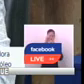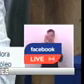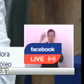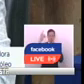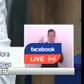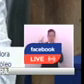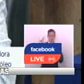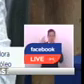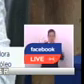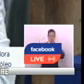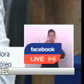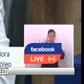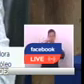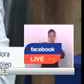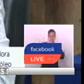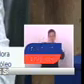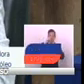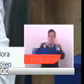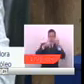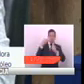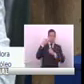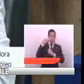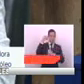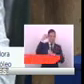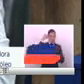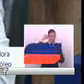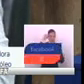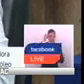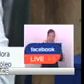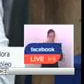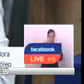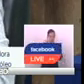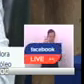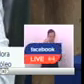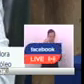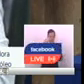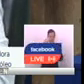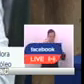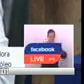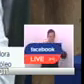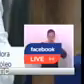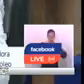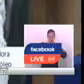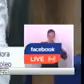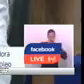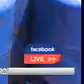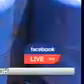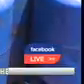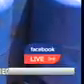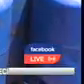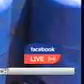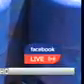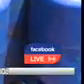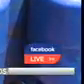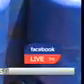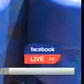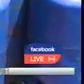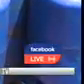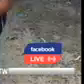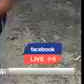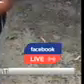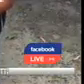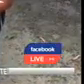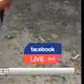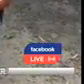se establezcan los precios máximos que pueden haber en cada uno de los escaños de la cadena del